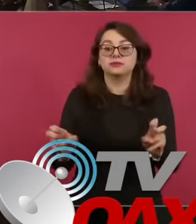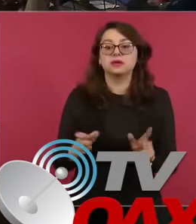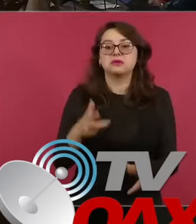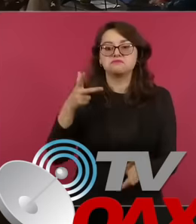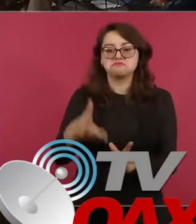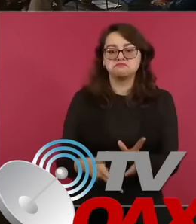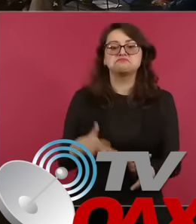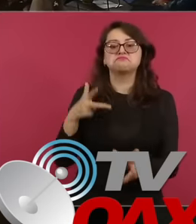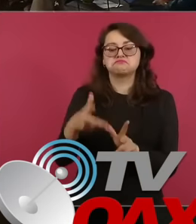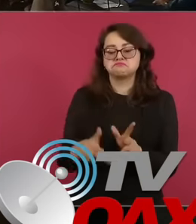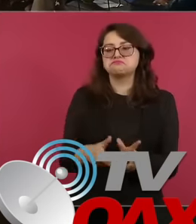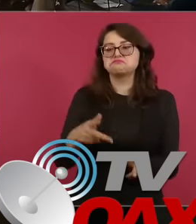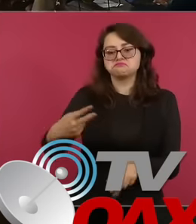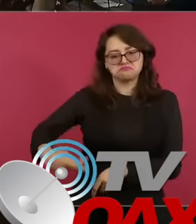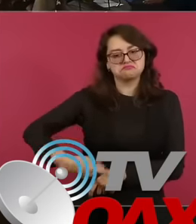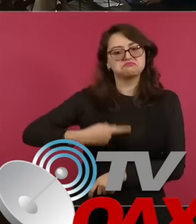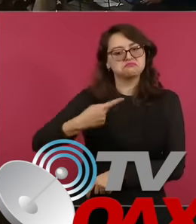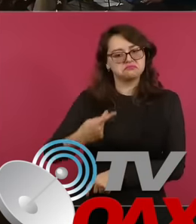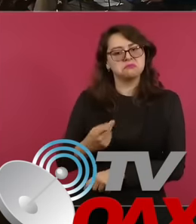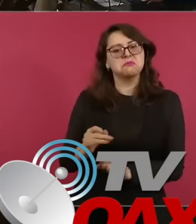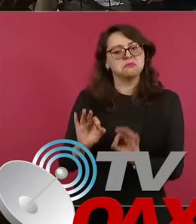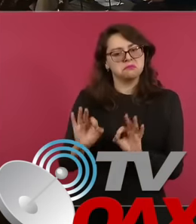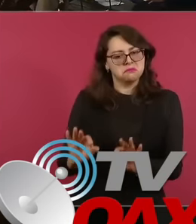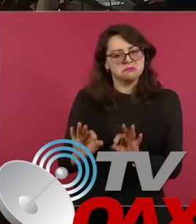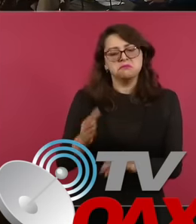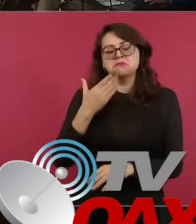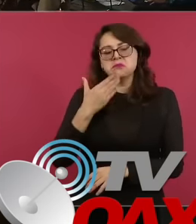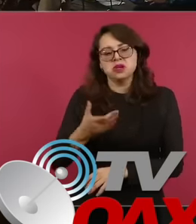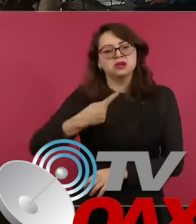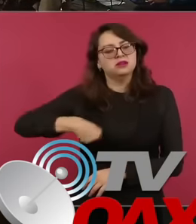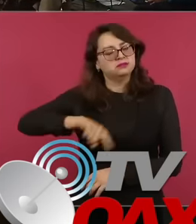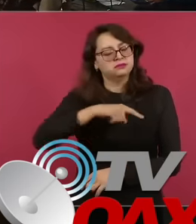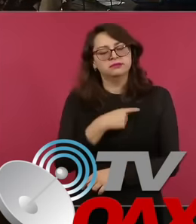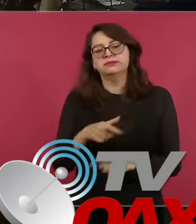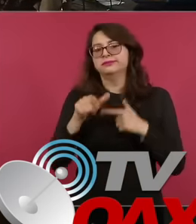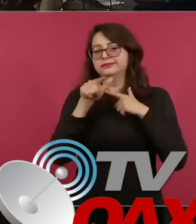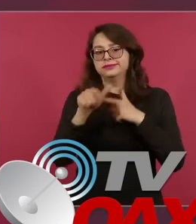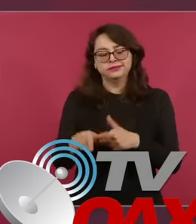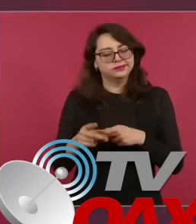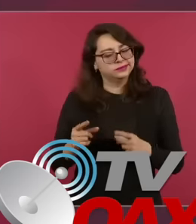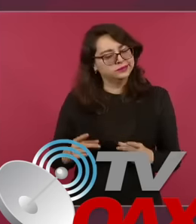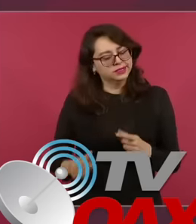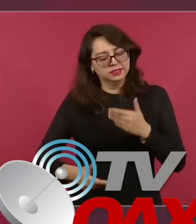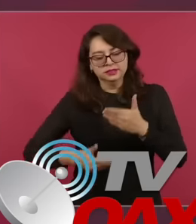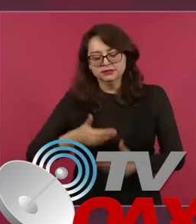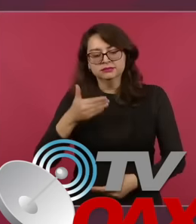estamos sobre eso. Hay empresas